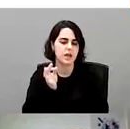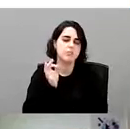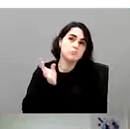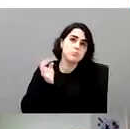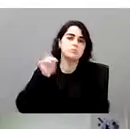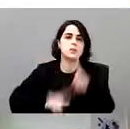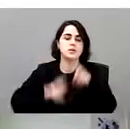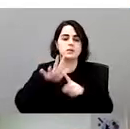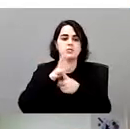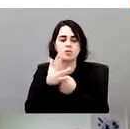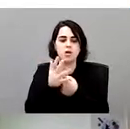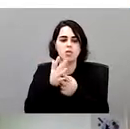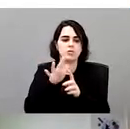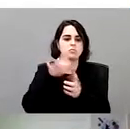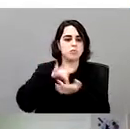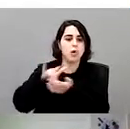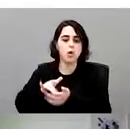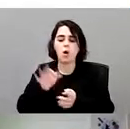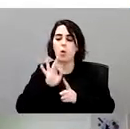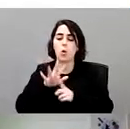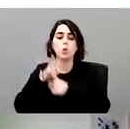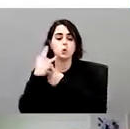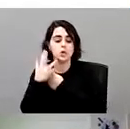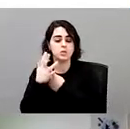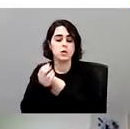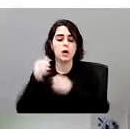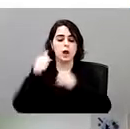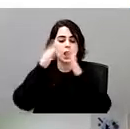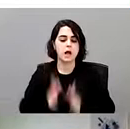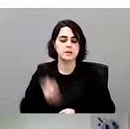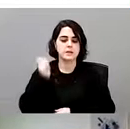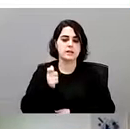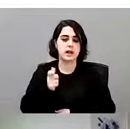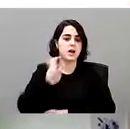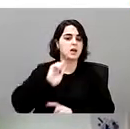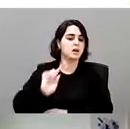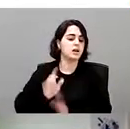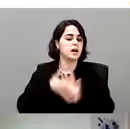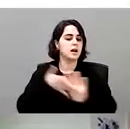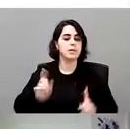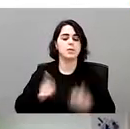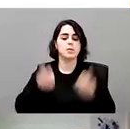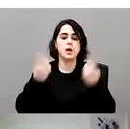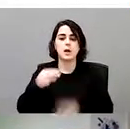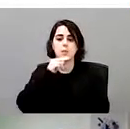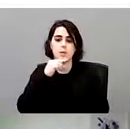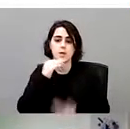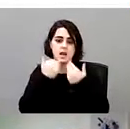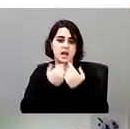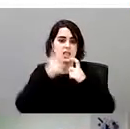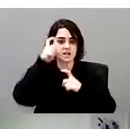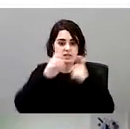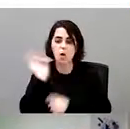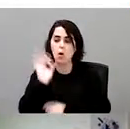qué situación está y en qué contexto, pues en casa muchas veces para ella es más rápido pedirte el pis con el gesto o